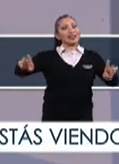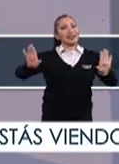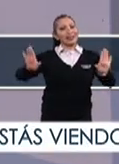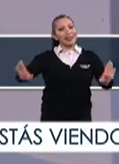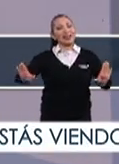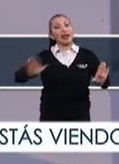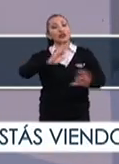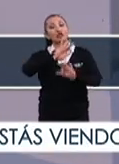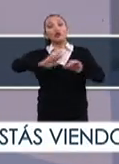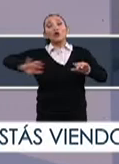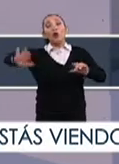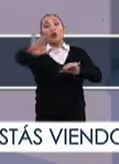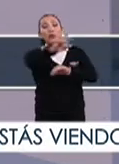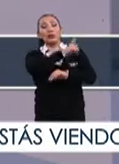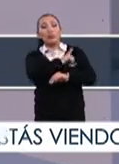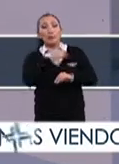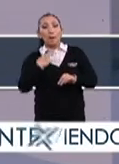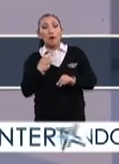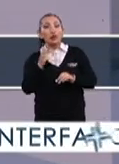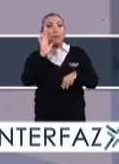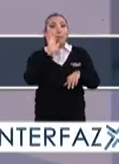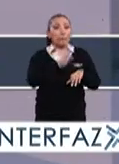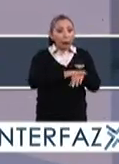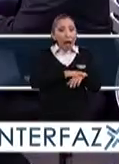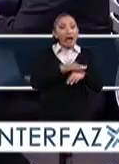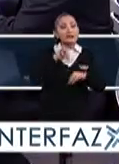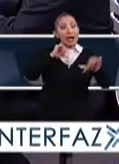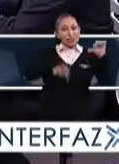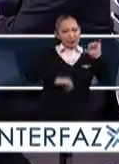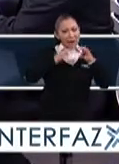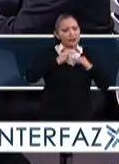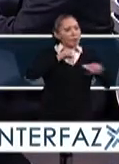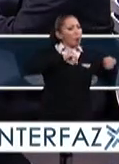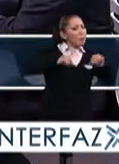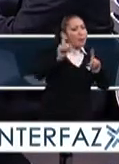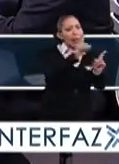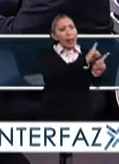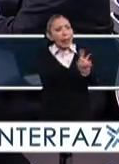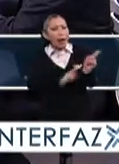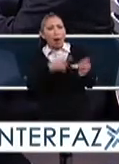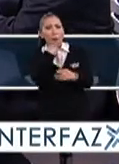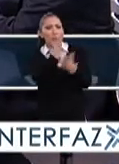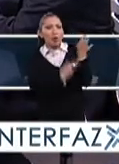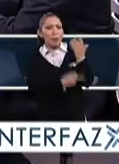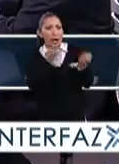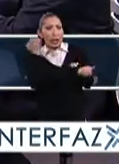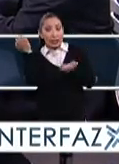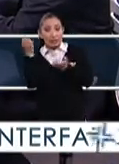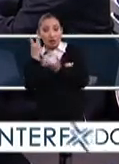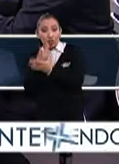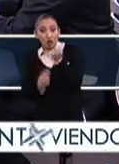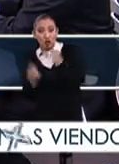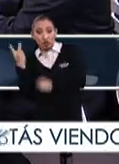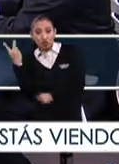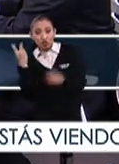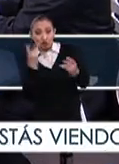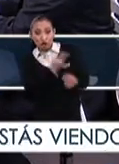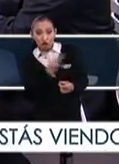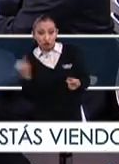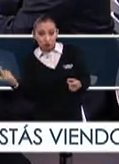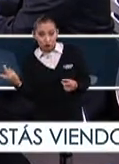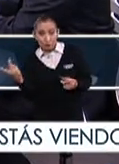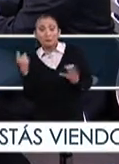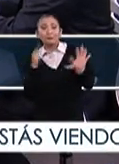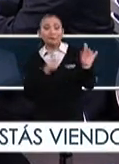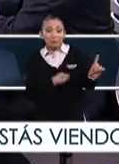y que todos en general debemos tanto aumentar nuestros niveles de actividad física como hacer un programa de ejercicio. Las dos cosas. Las dos cosas es lo